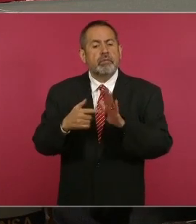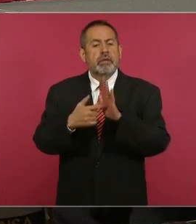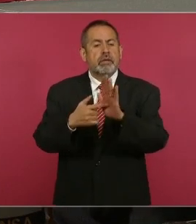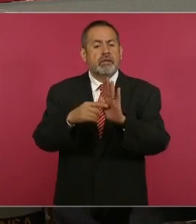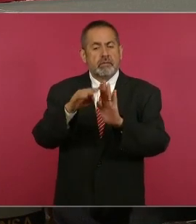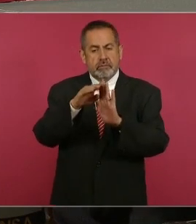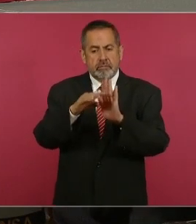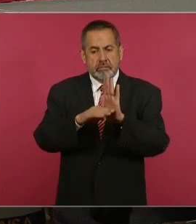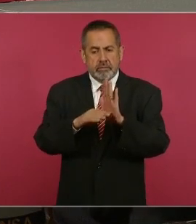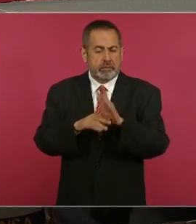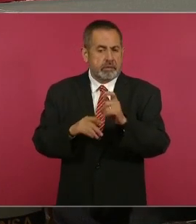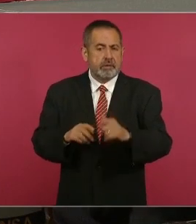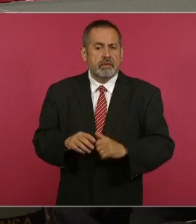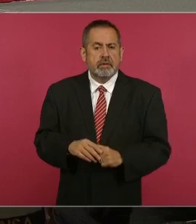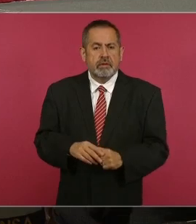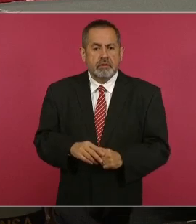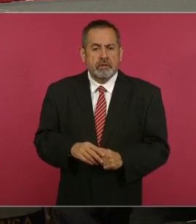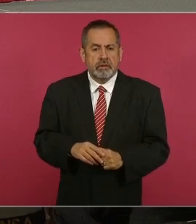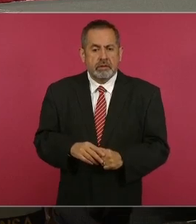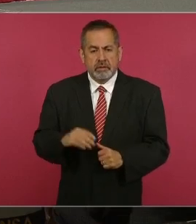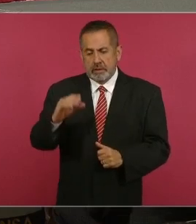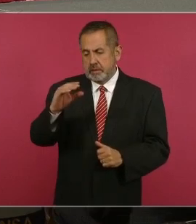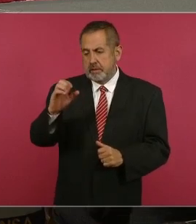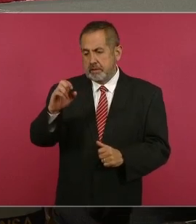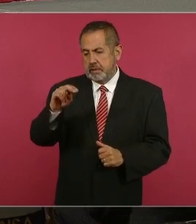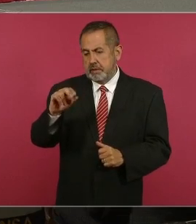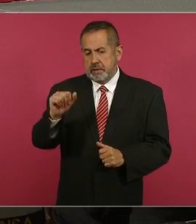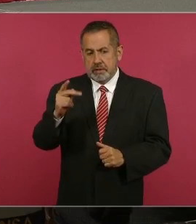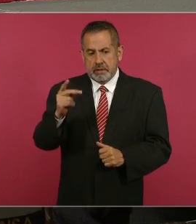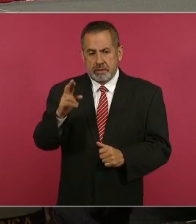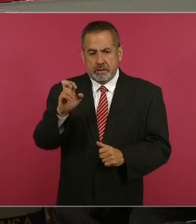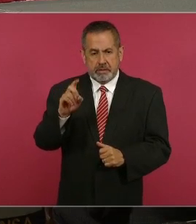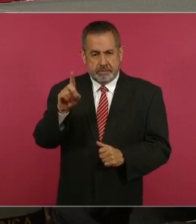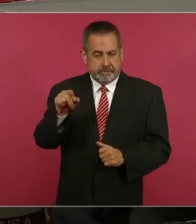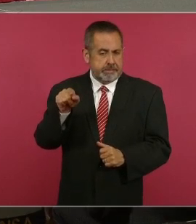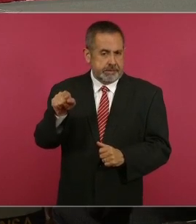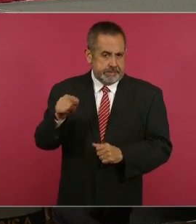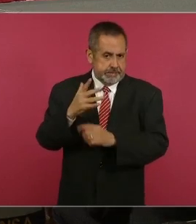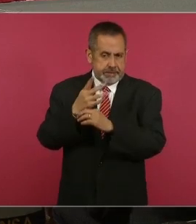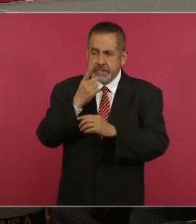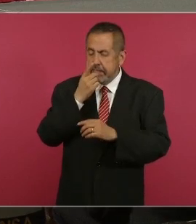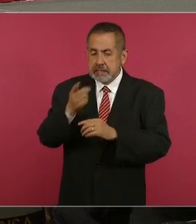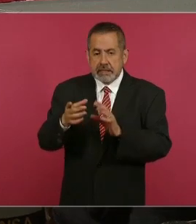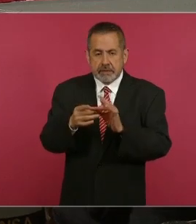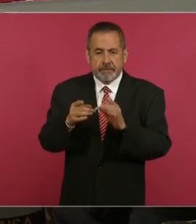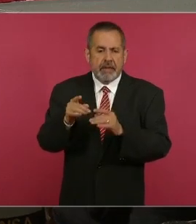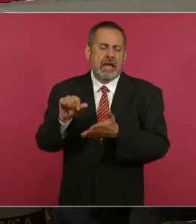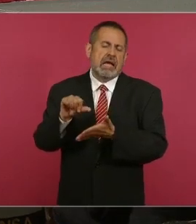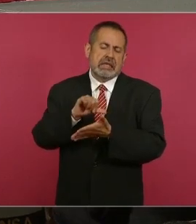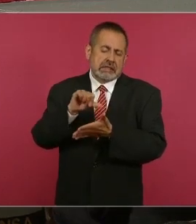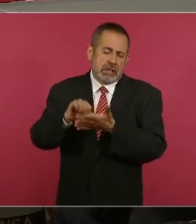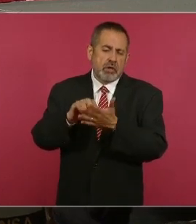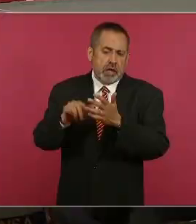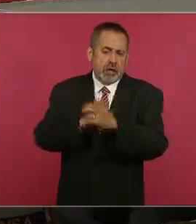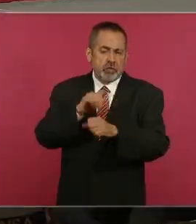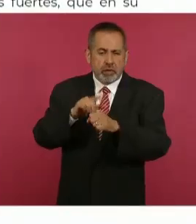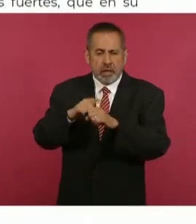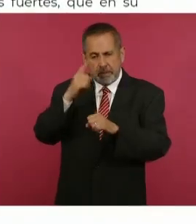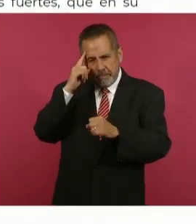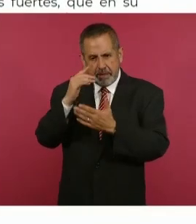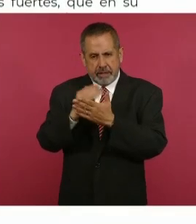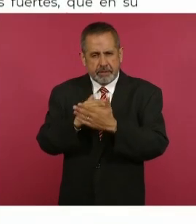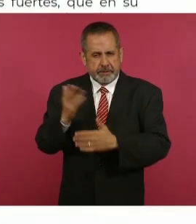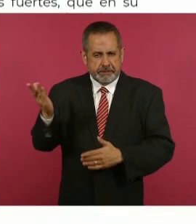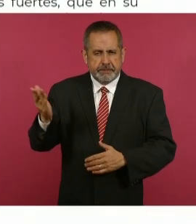De acuerdo con el SENAPRED, hay que es el Centro Nacional de Prevención